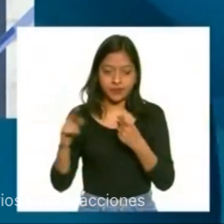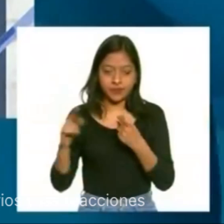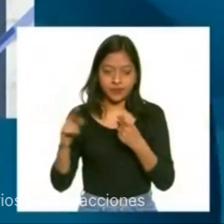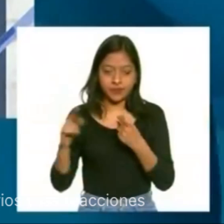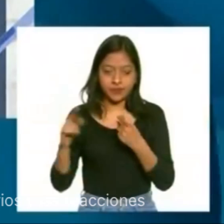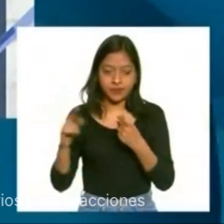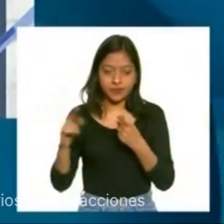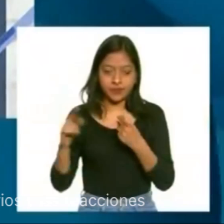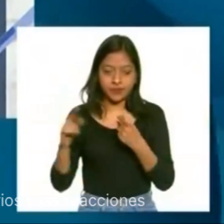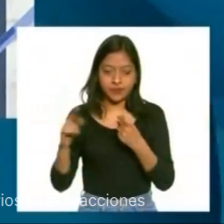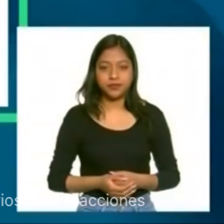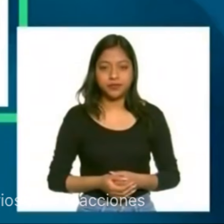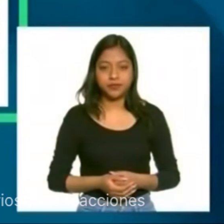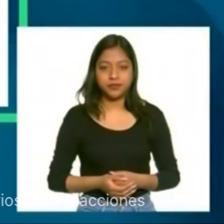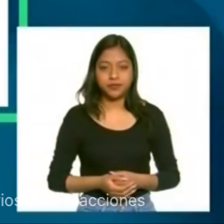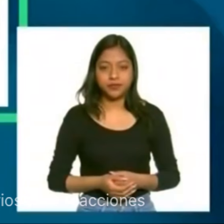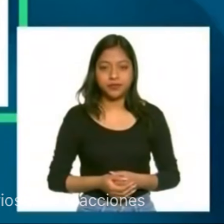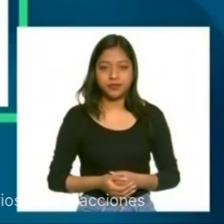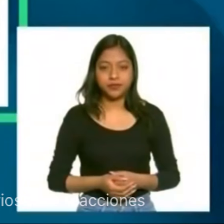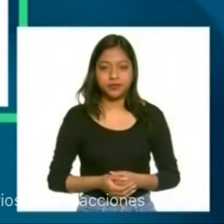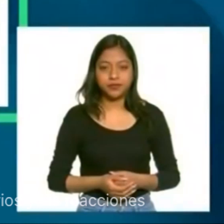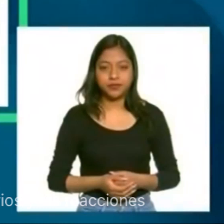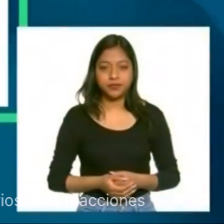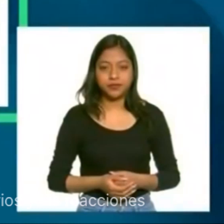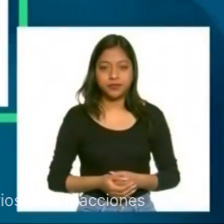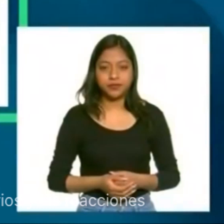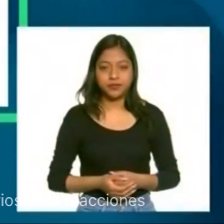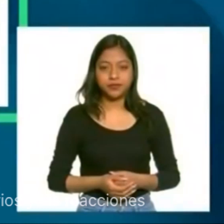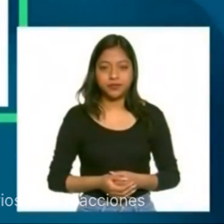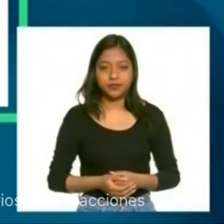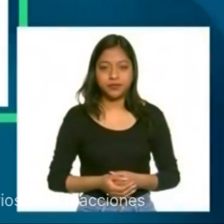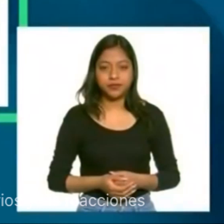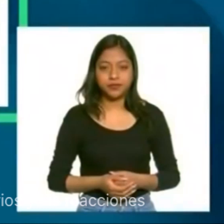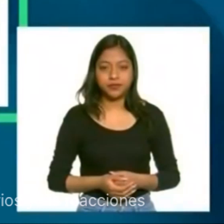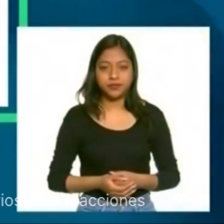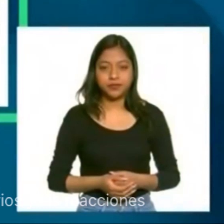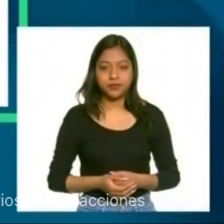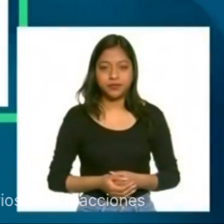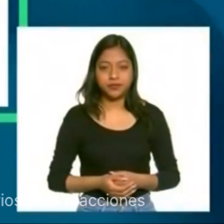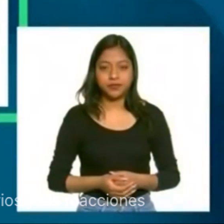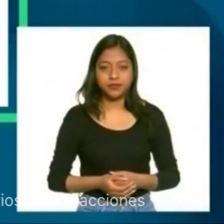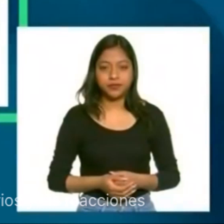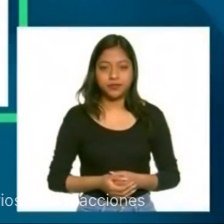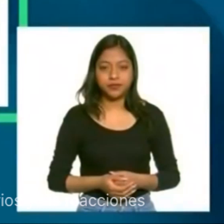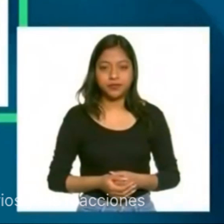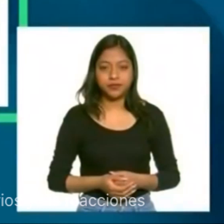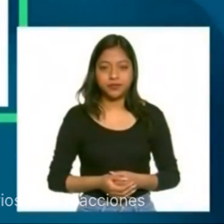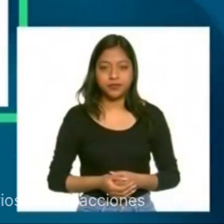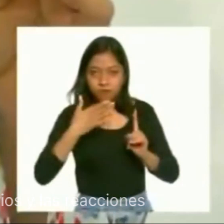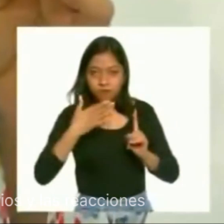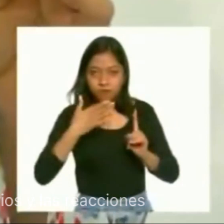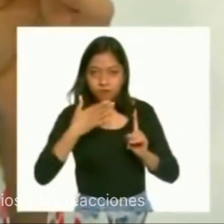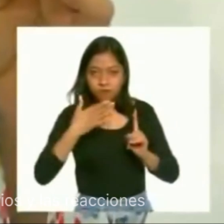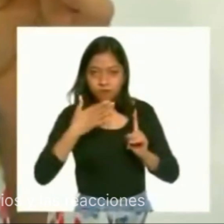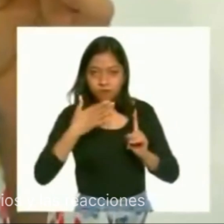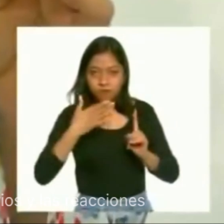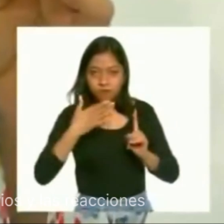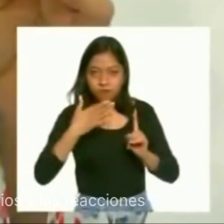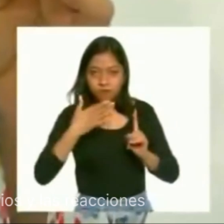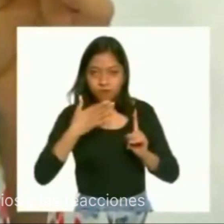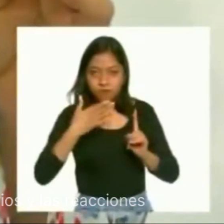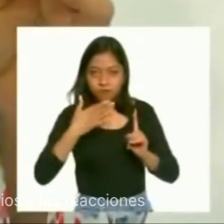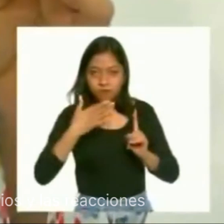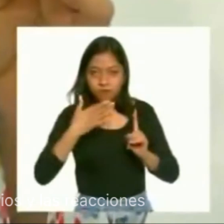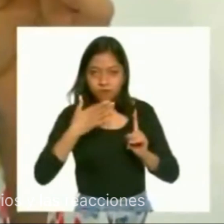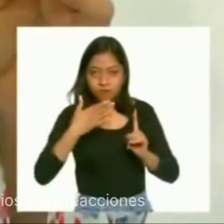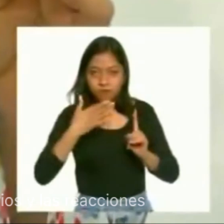ley afecta a los derechos de la ciudadanía. Si se trata de un delito, nuestro deber es denunciarlo ante el Ministerio Público. En un hospital público,